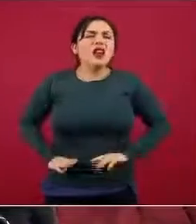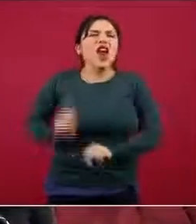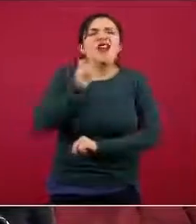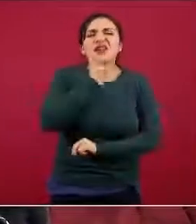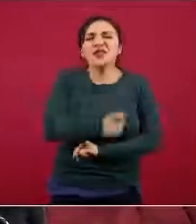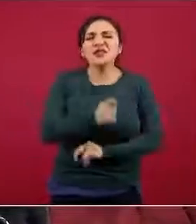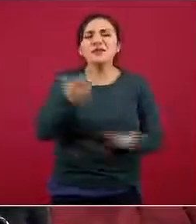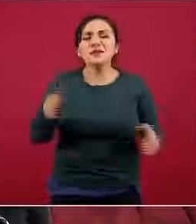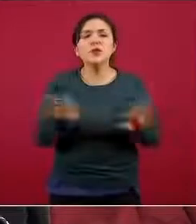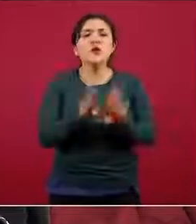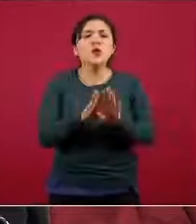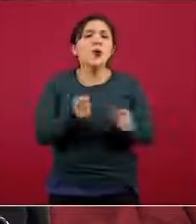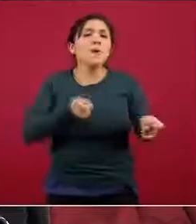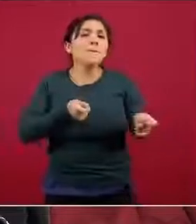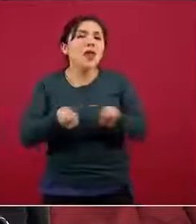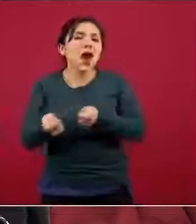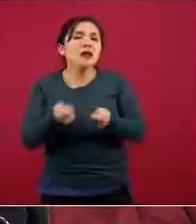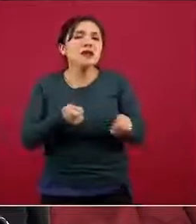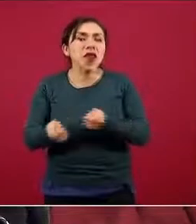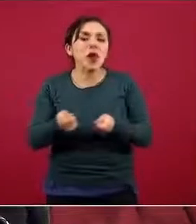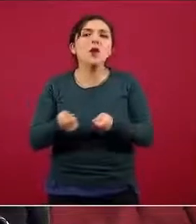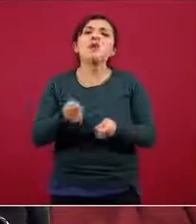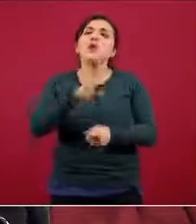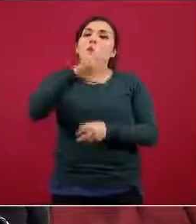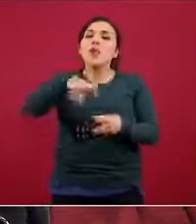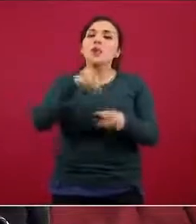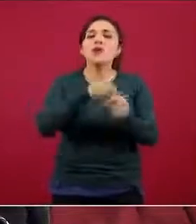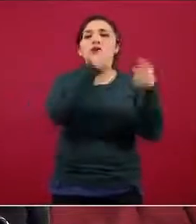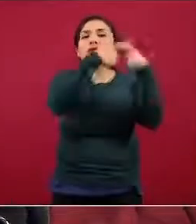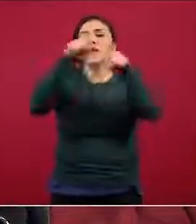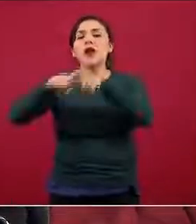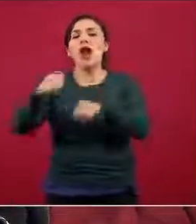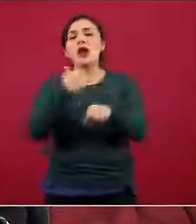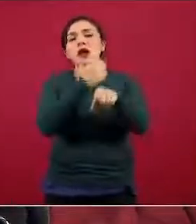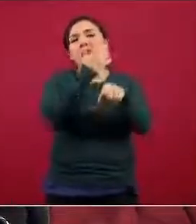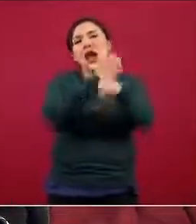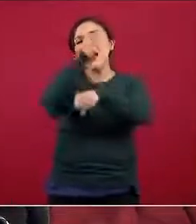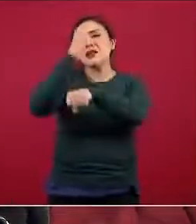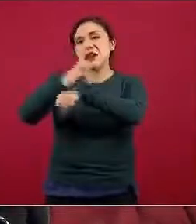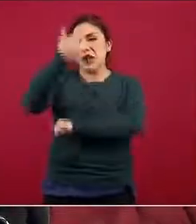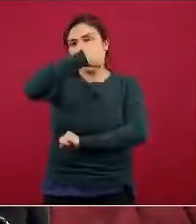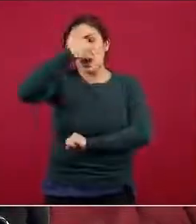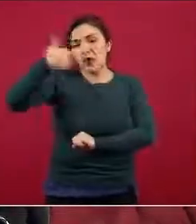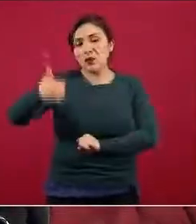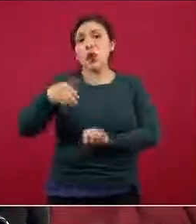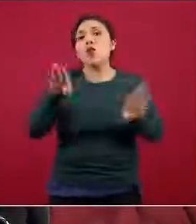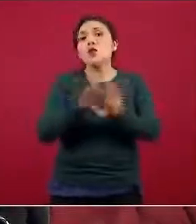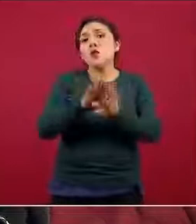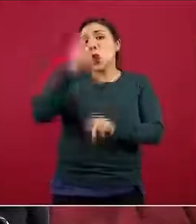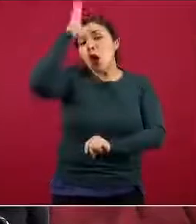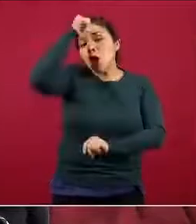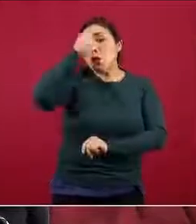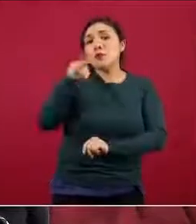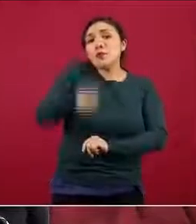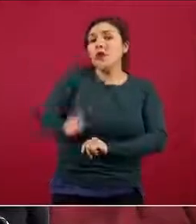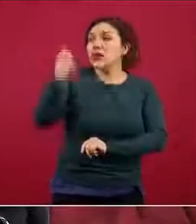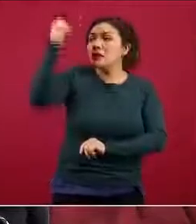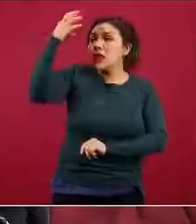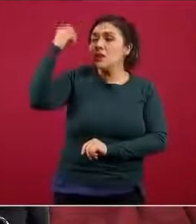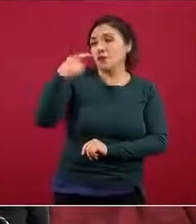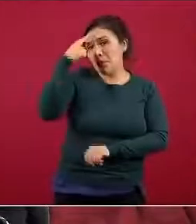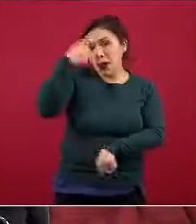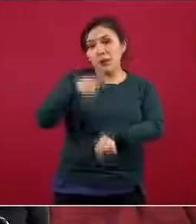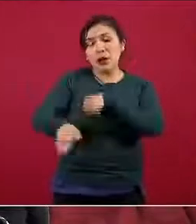por el manejo heterogéneo en cada una de las entidades federativas, de acuerdo al semáforo de riesgo